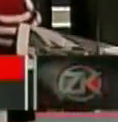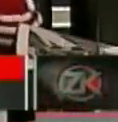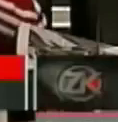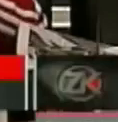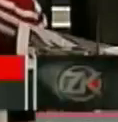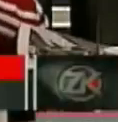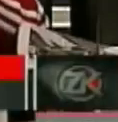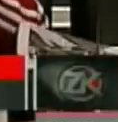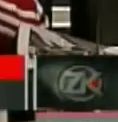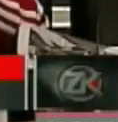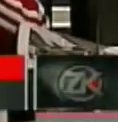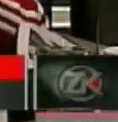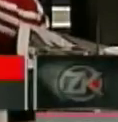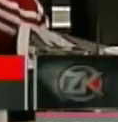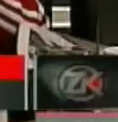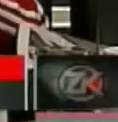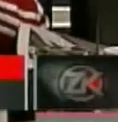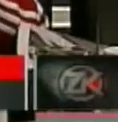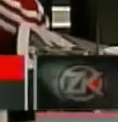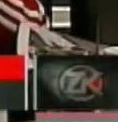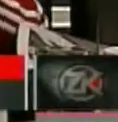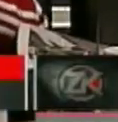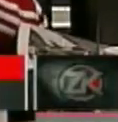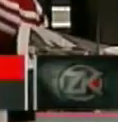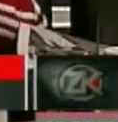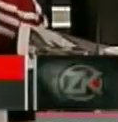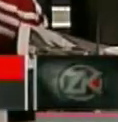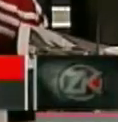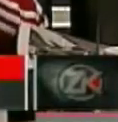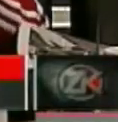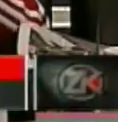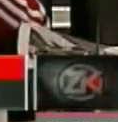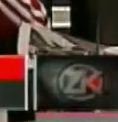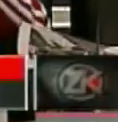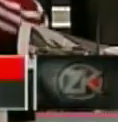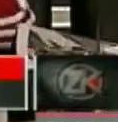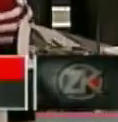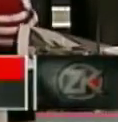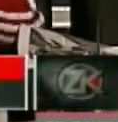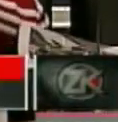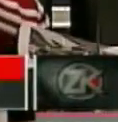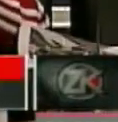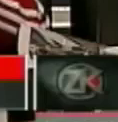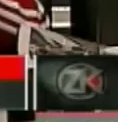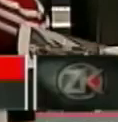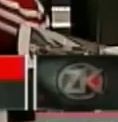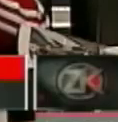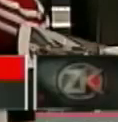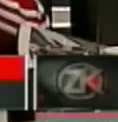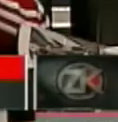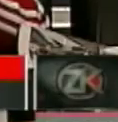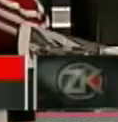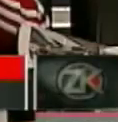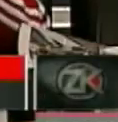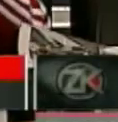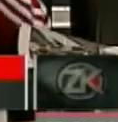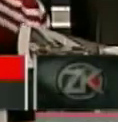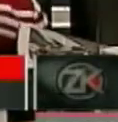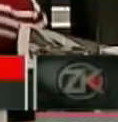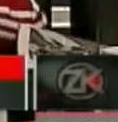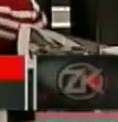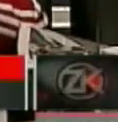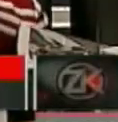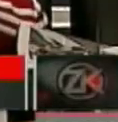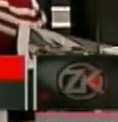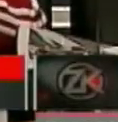Conducta, con la zurda de Chávez, como todos los jueves y los viernes, su cita habitual con la estridencia audiovisual. Empezamos nuevamente,